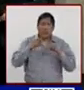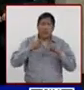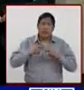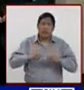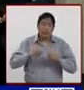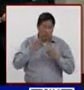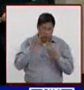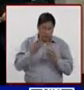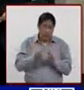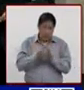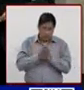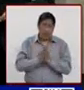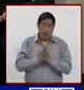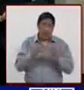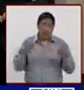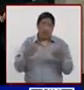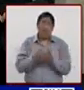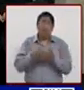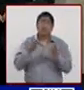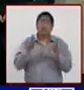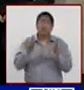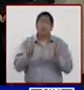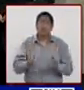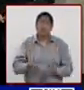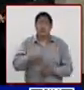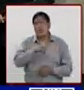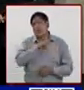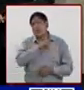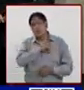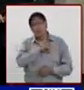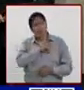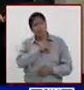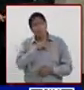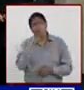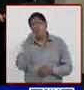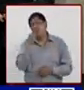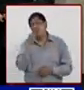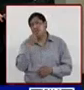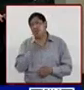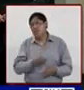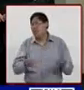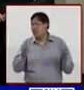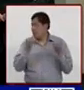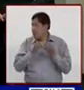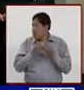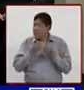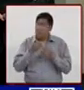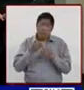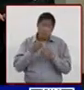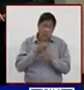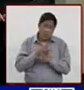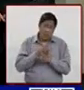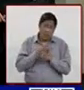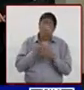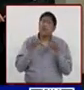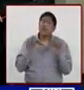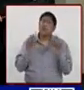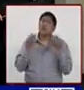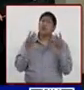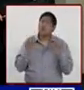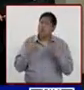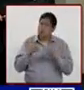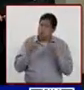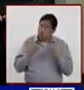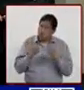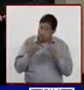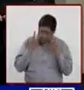investigaciones, pero a ver, a pedido de los vecinos, la policía tiene que hacer mayor vigilancia en estos lugares donde hay bastante comercio,